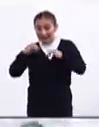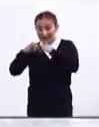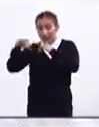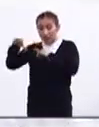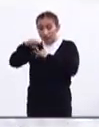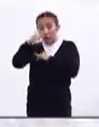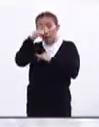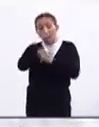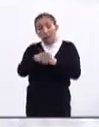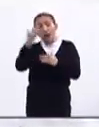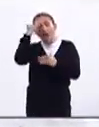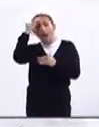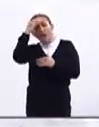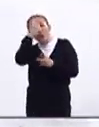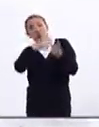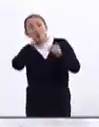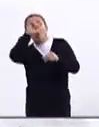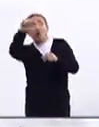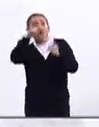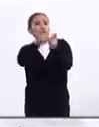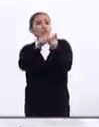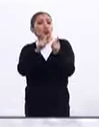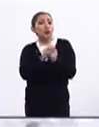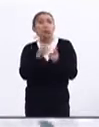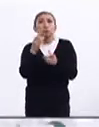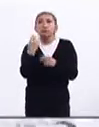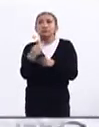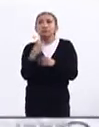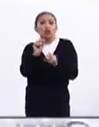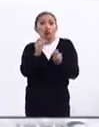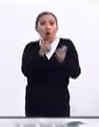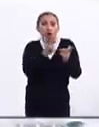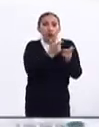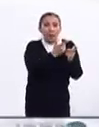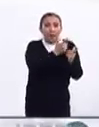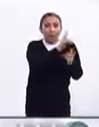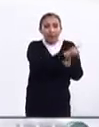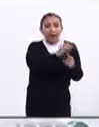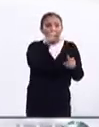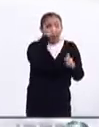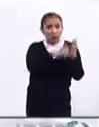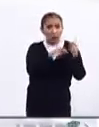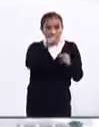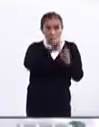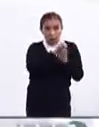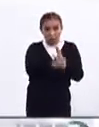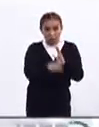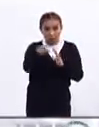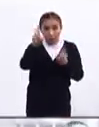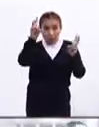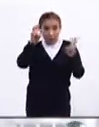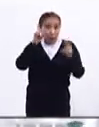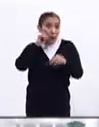instituciones, a liderazgos que vienen de organizaciones, como se les conocen, no deliberantes. La Iglesia Católica, por ejemplo, con el